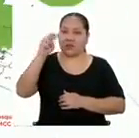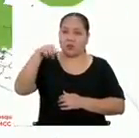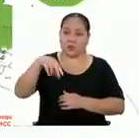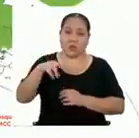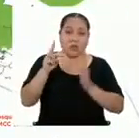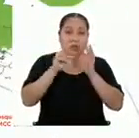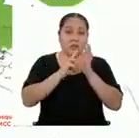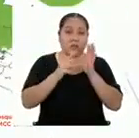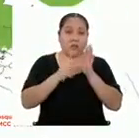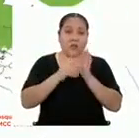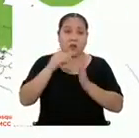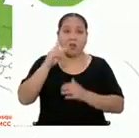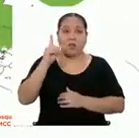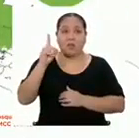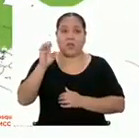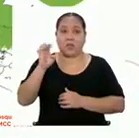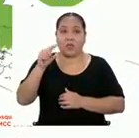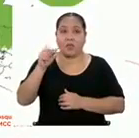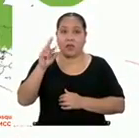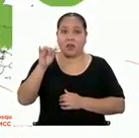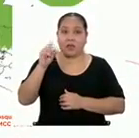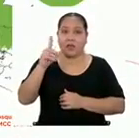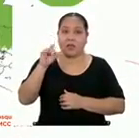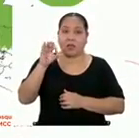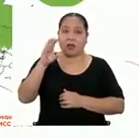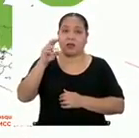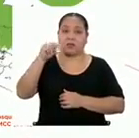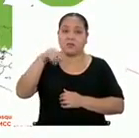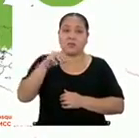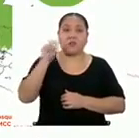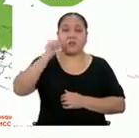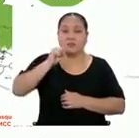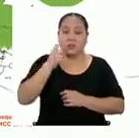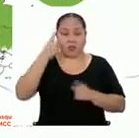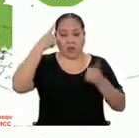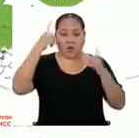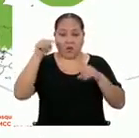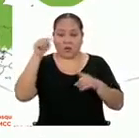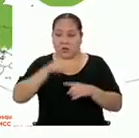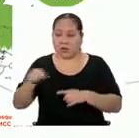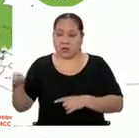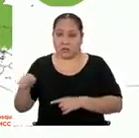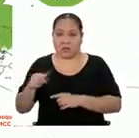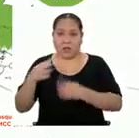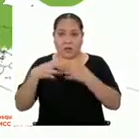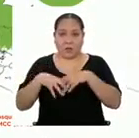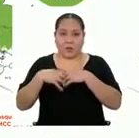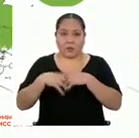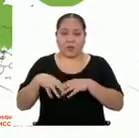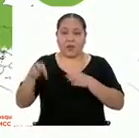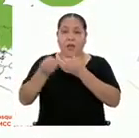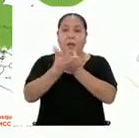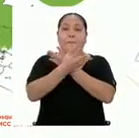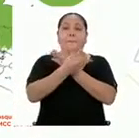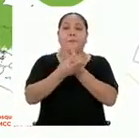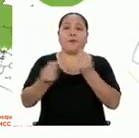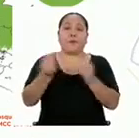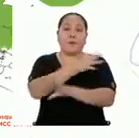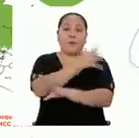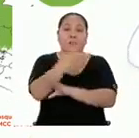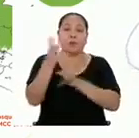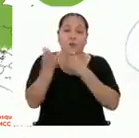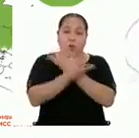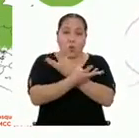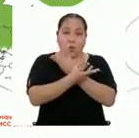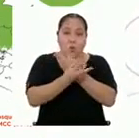Así es. De acuerdo a la institución Green Space, la deforestación es la pérdida de bosques y selvas debido